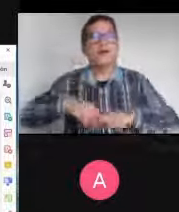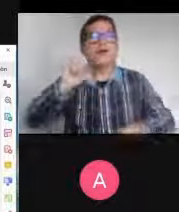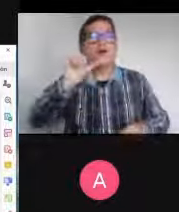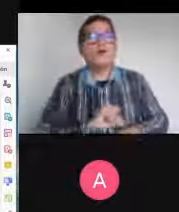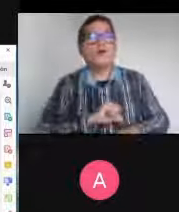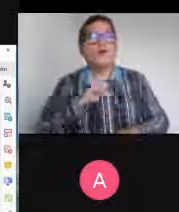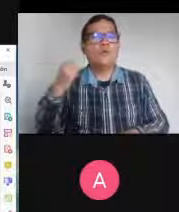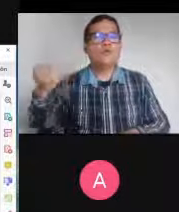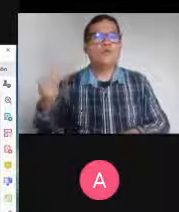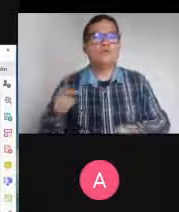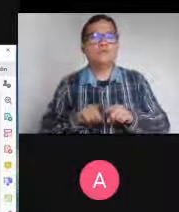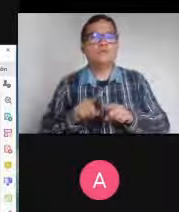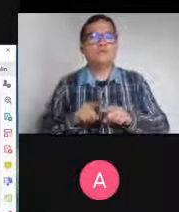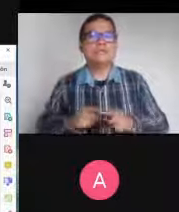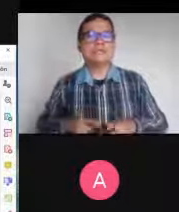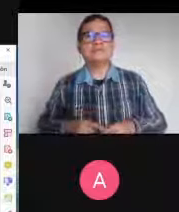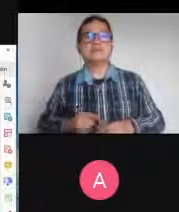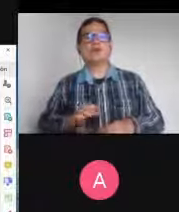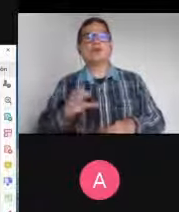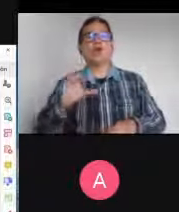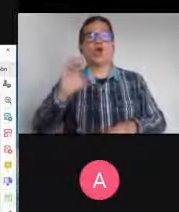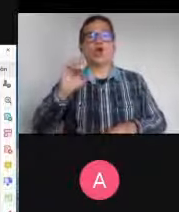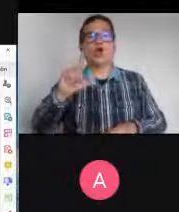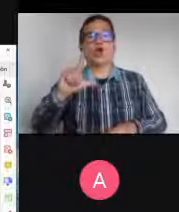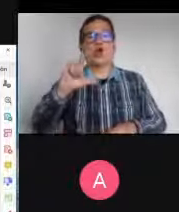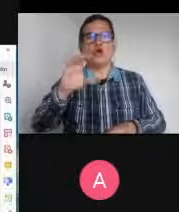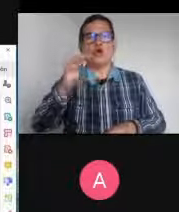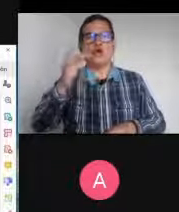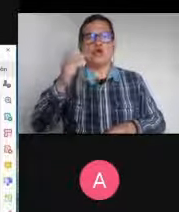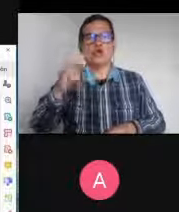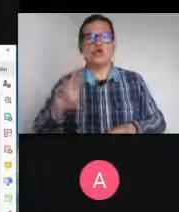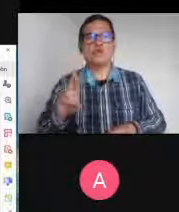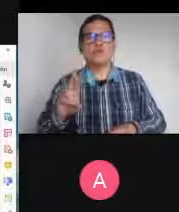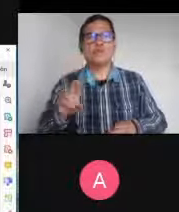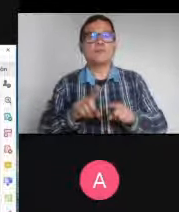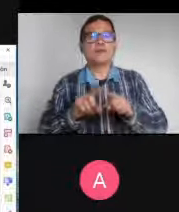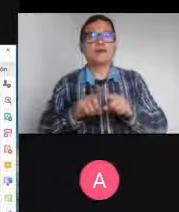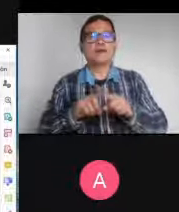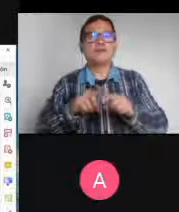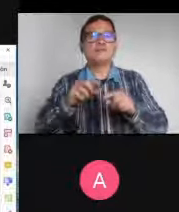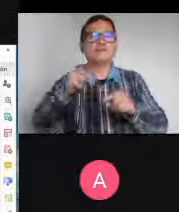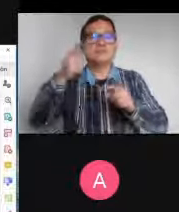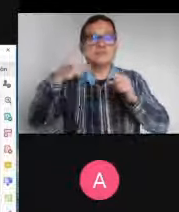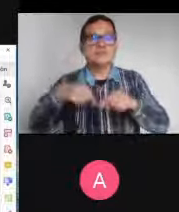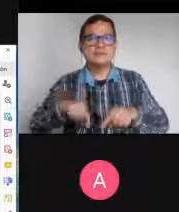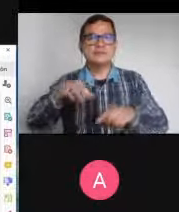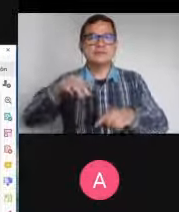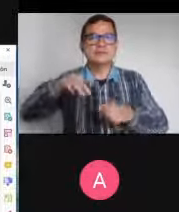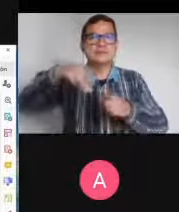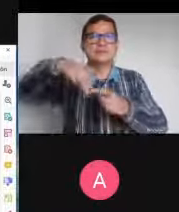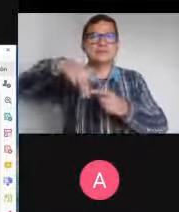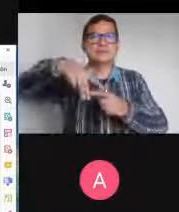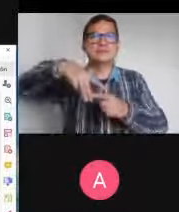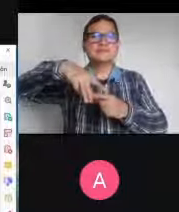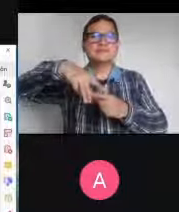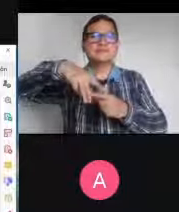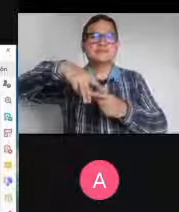el otro pincito se le llama colector y el que aparece en la parte inferior, en este caso el que tiene una